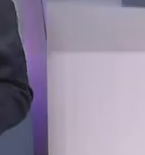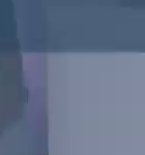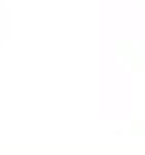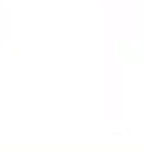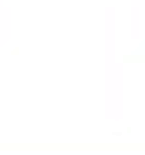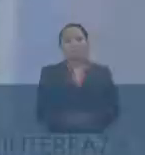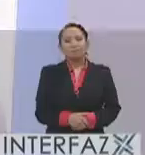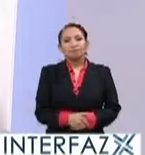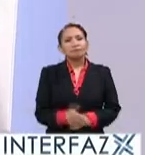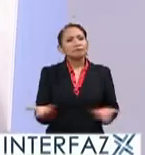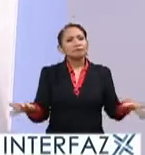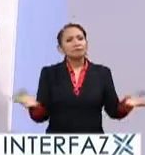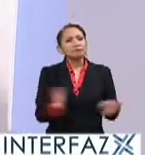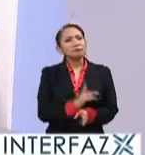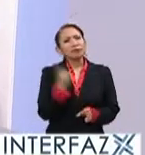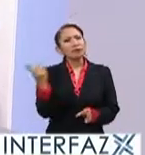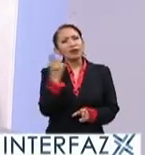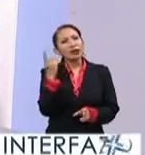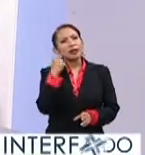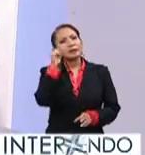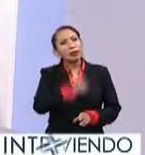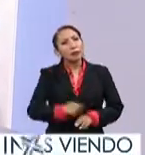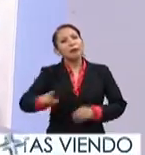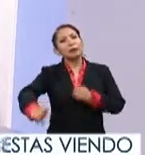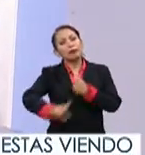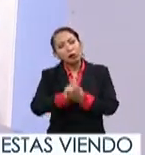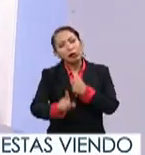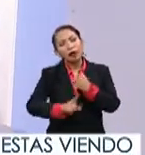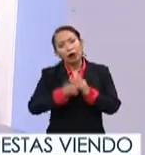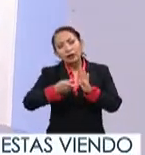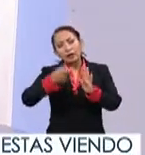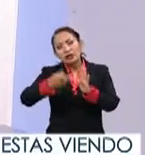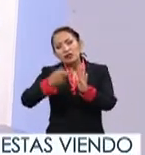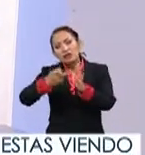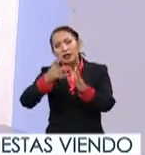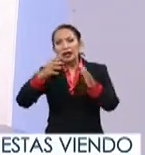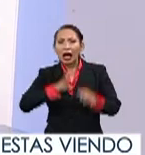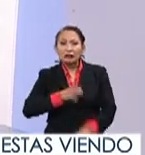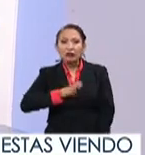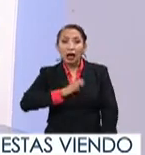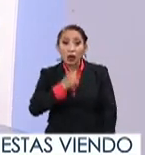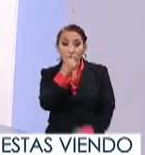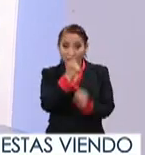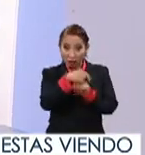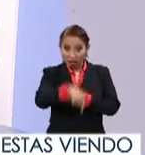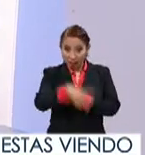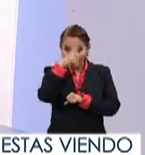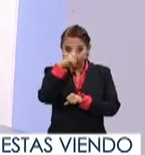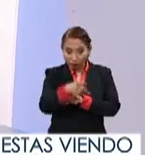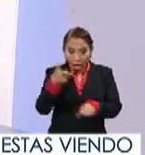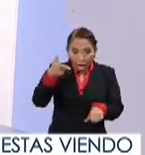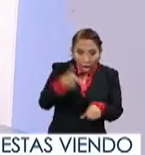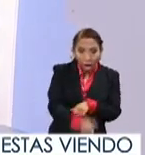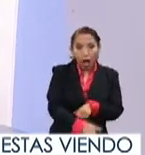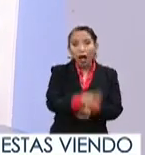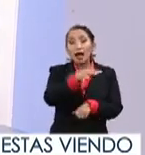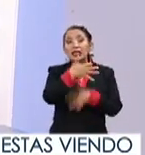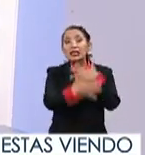atención. ¿Por qué la interminable guerra? Bueno, pues al año en México se